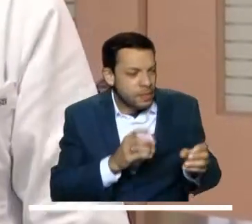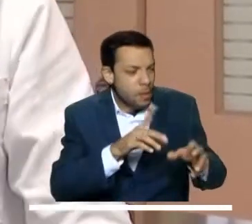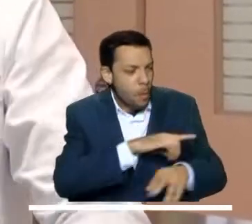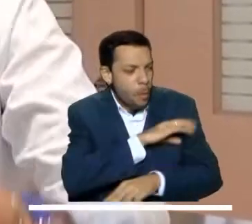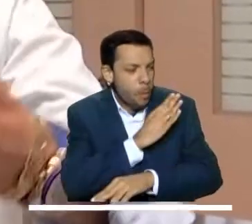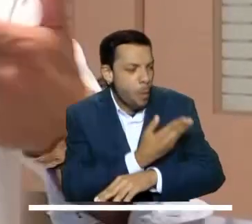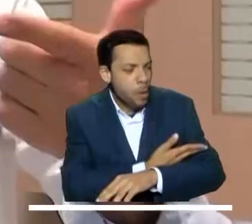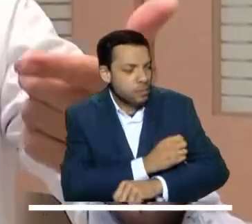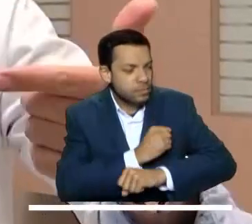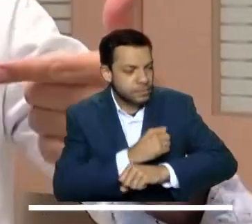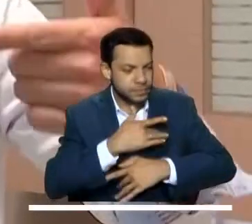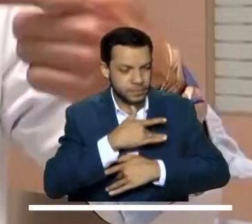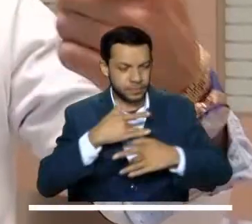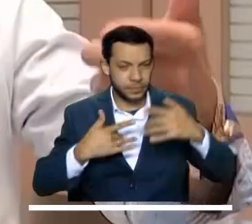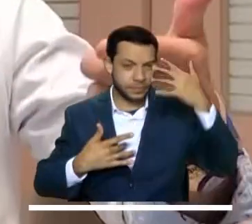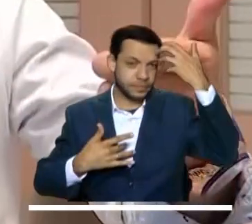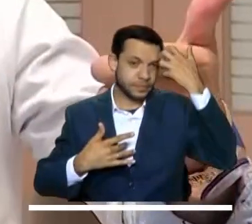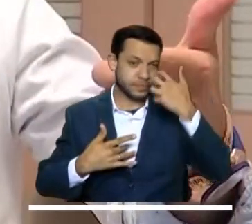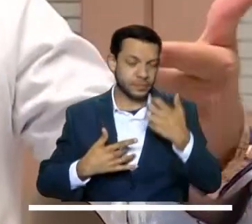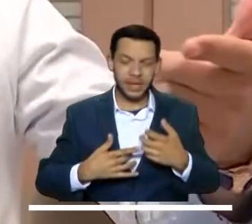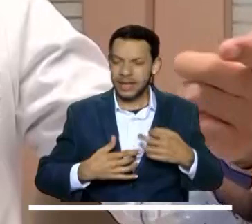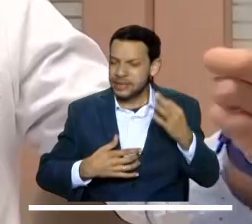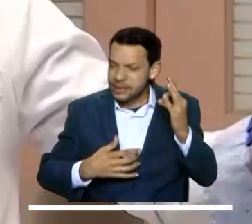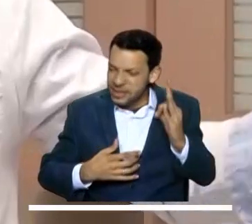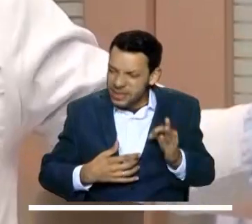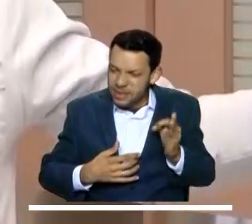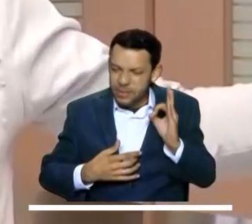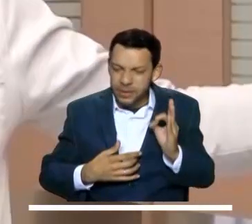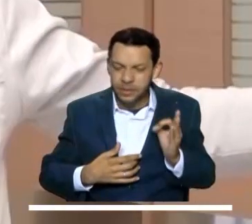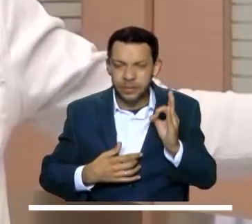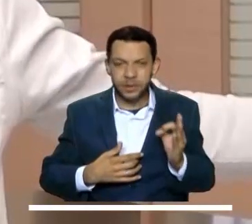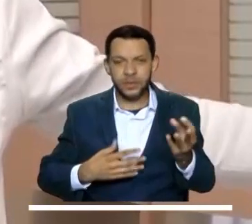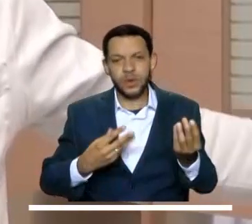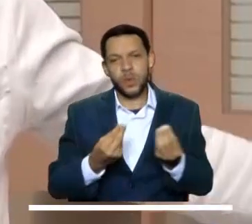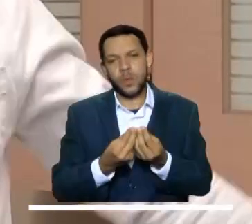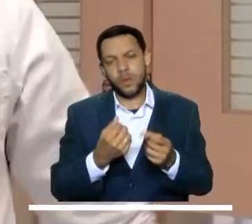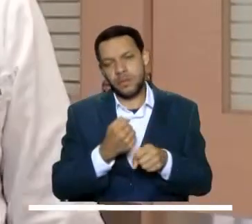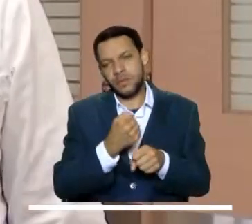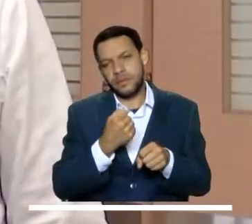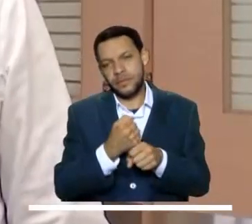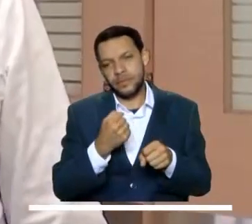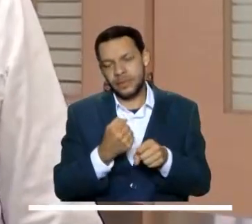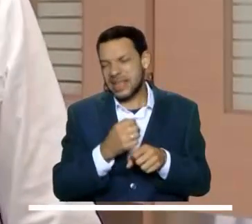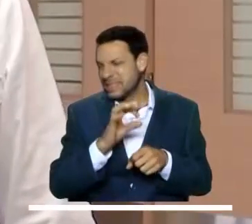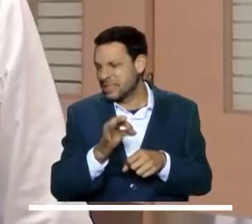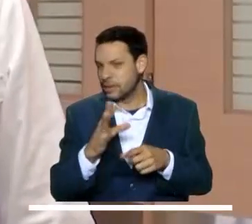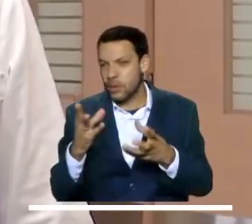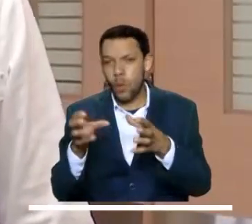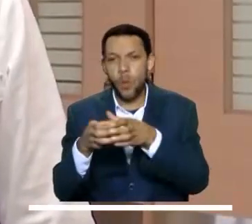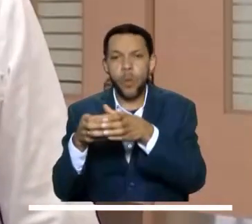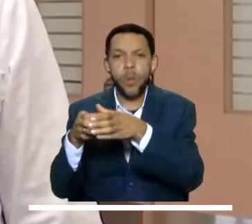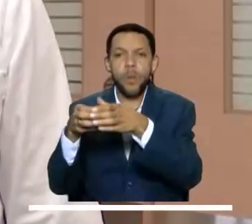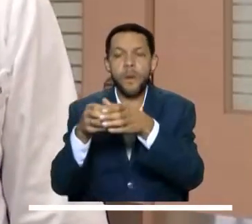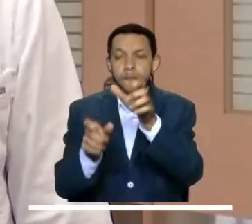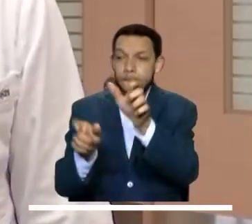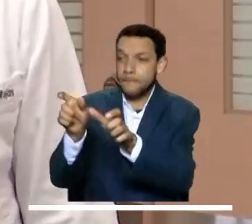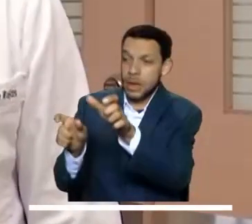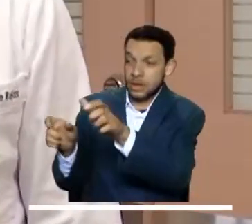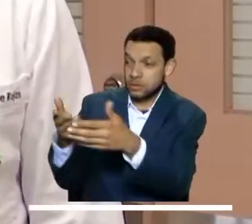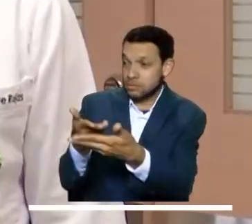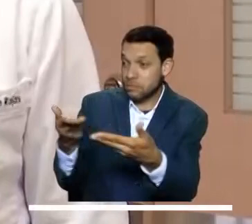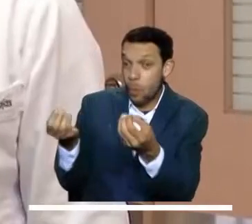examen en los pacientes. Y como siempre, quienes están detrás de cámara para que nos despidamos de todo este equipo